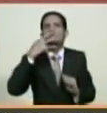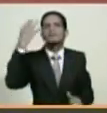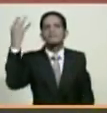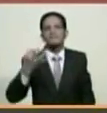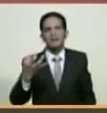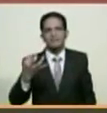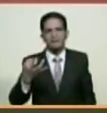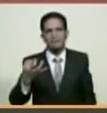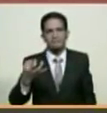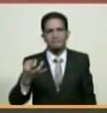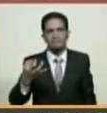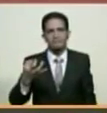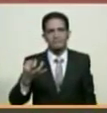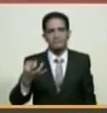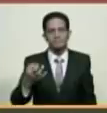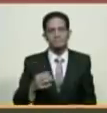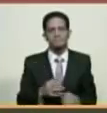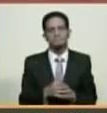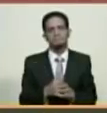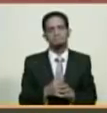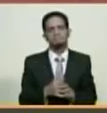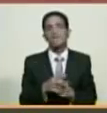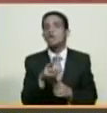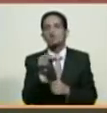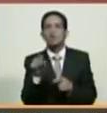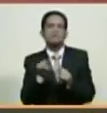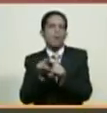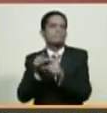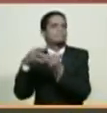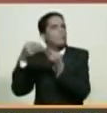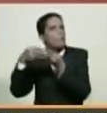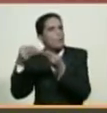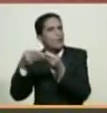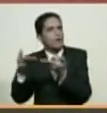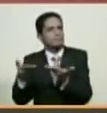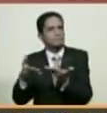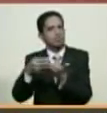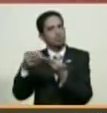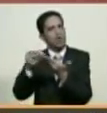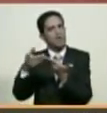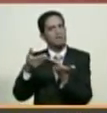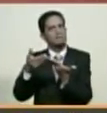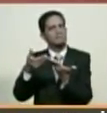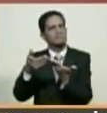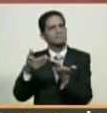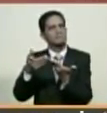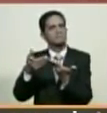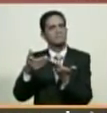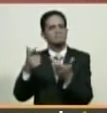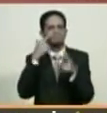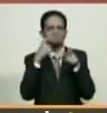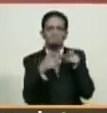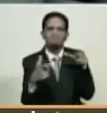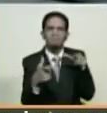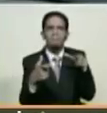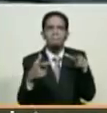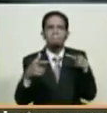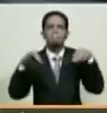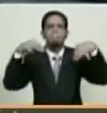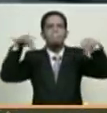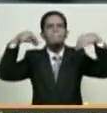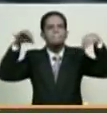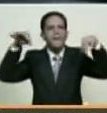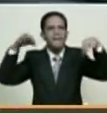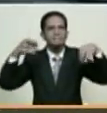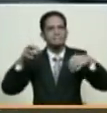decir, no es como algunas divisas, como es el caso del dólar, debilitada, que es un papel, que es una